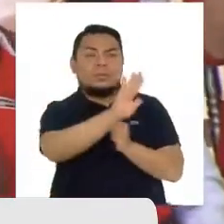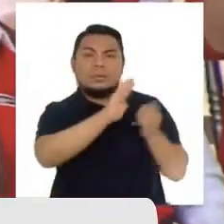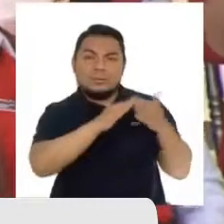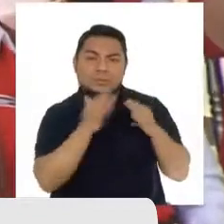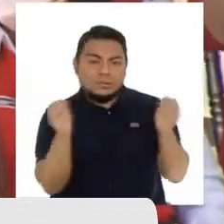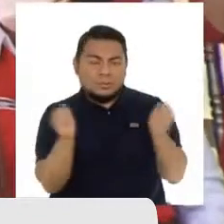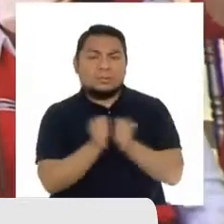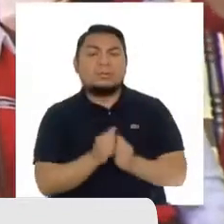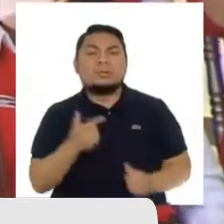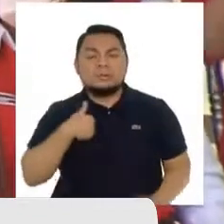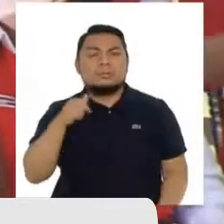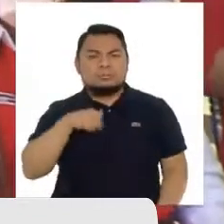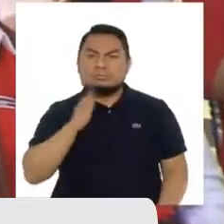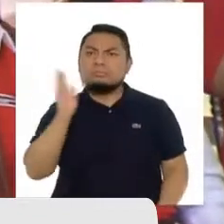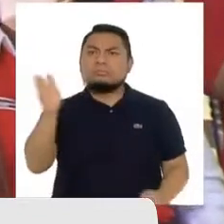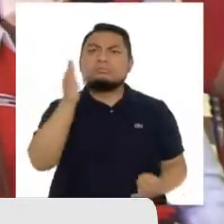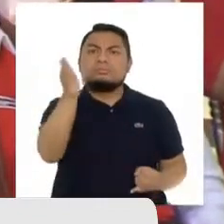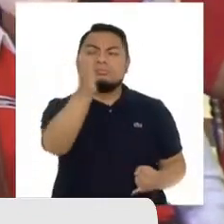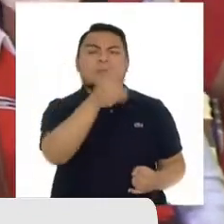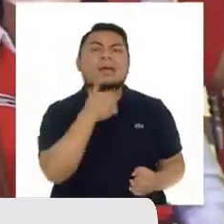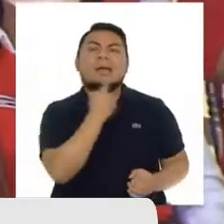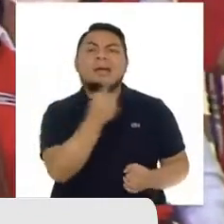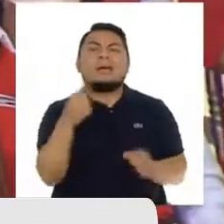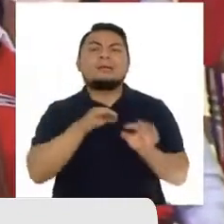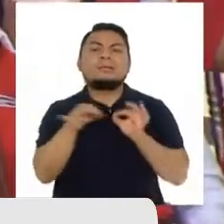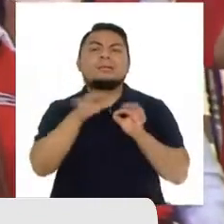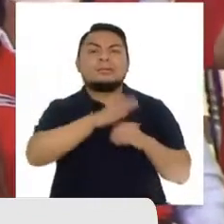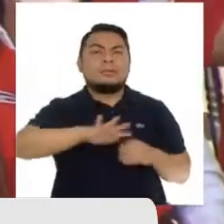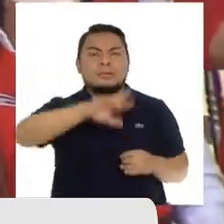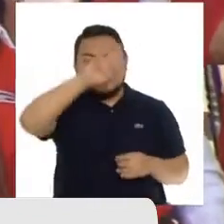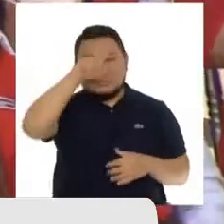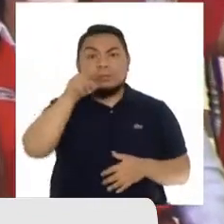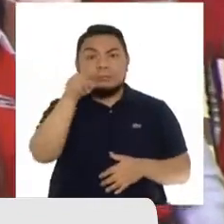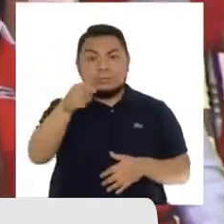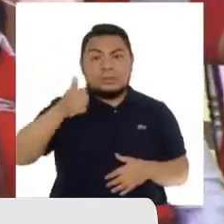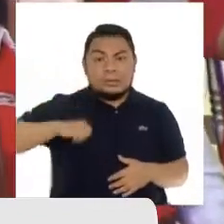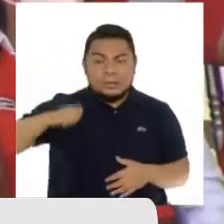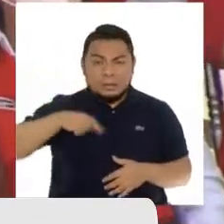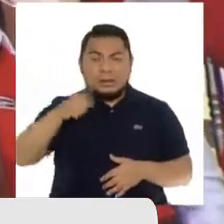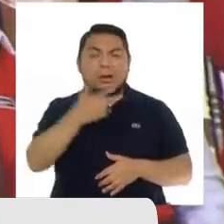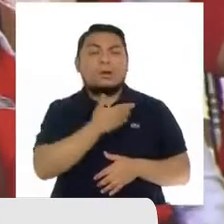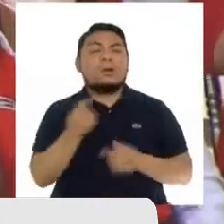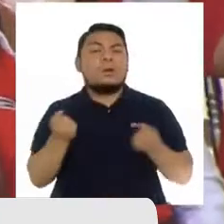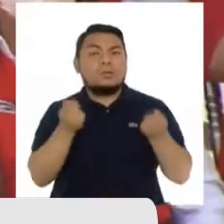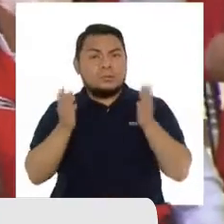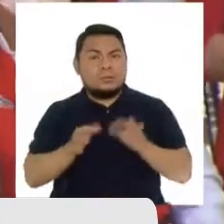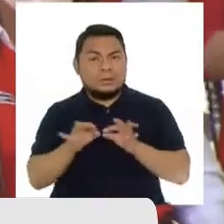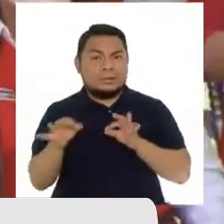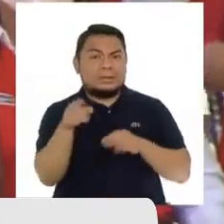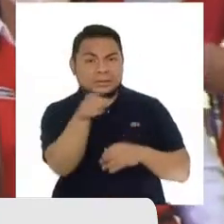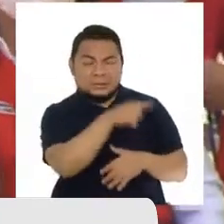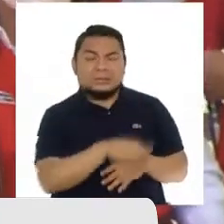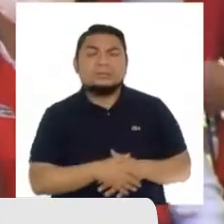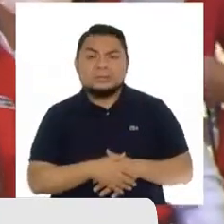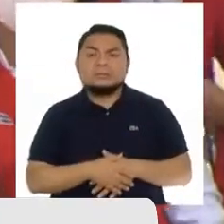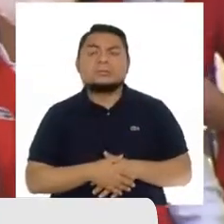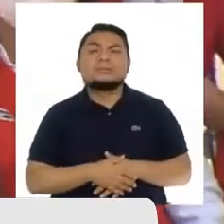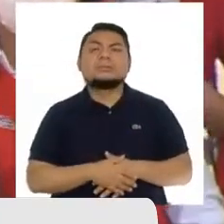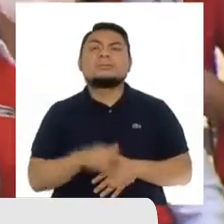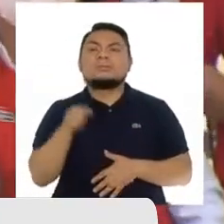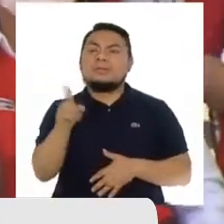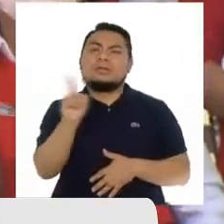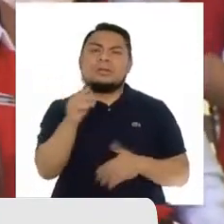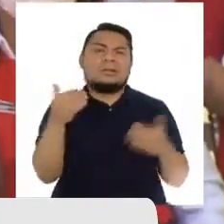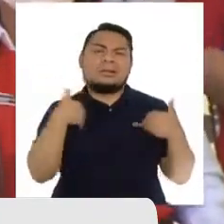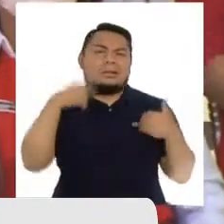llegaremos a cada rincón del país ustedes los alcaldes y los gobiernos región y los gobernador regionales no